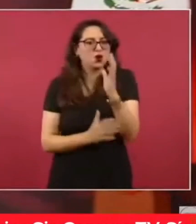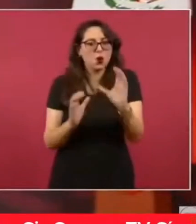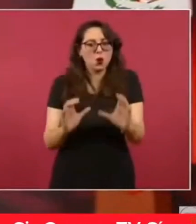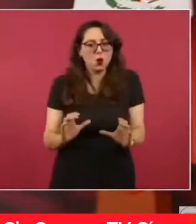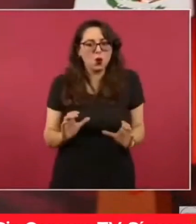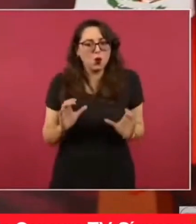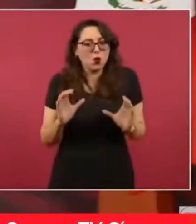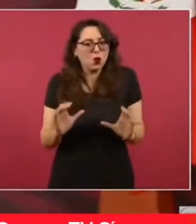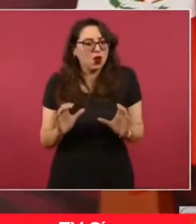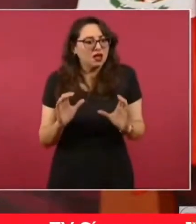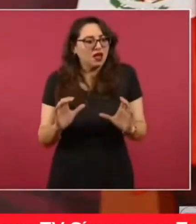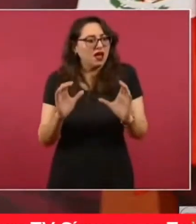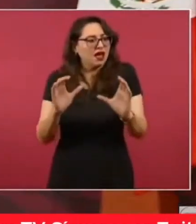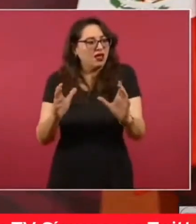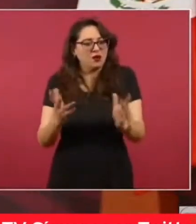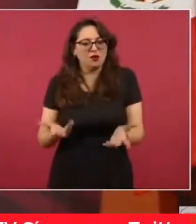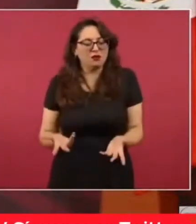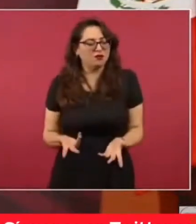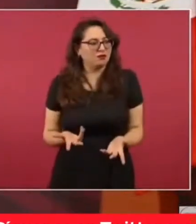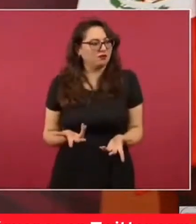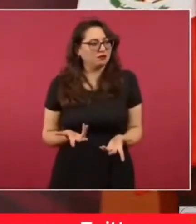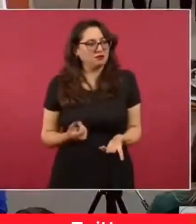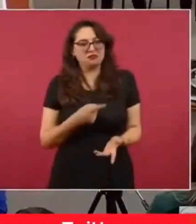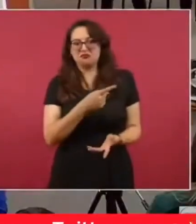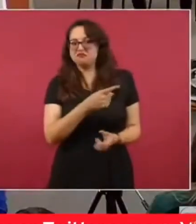como nunca se había hecho